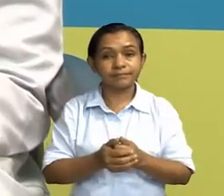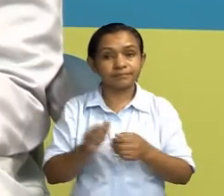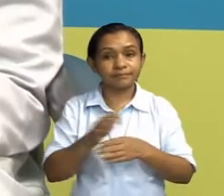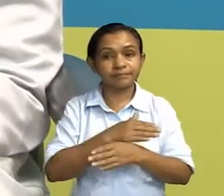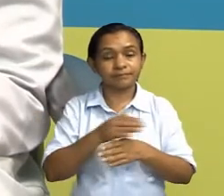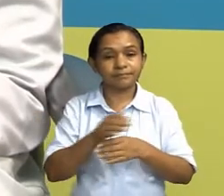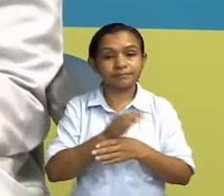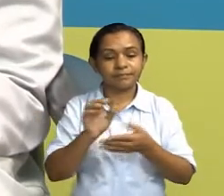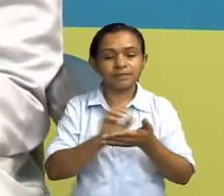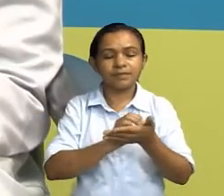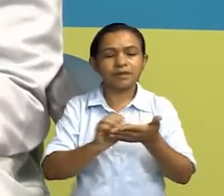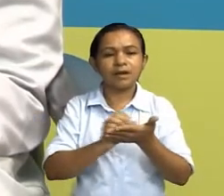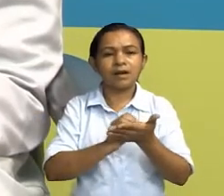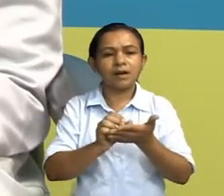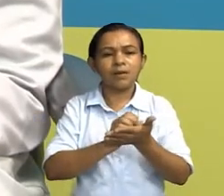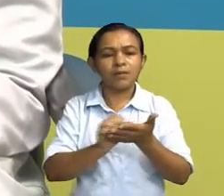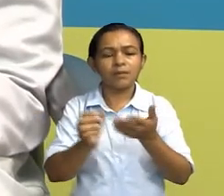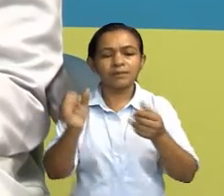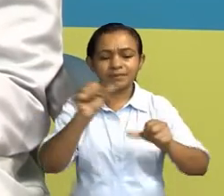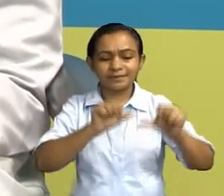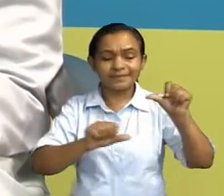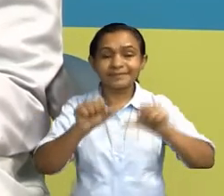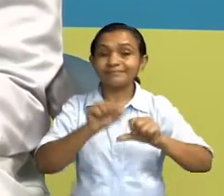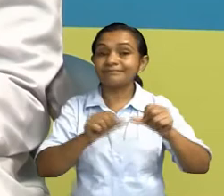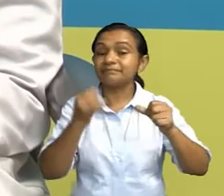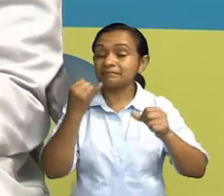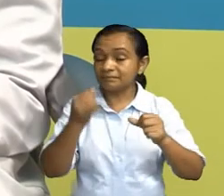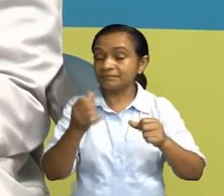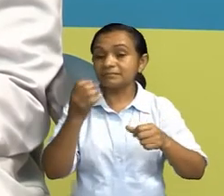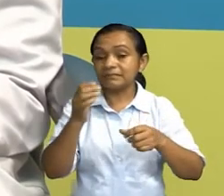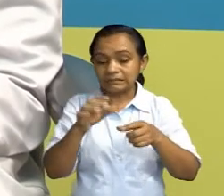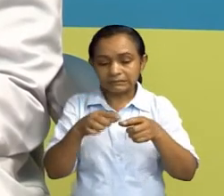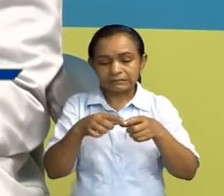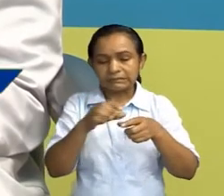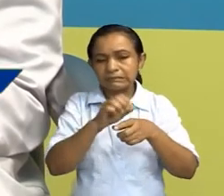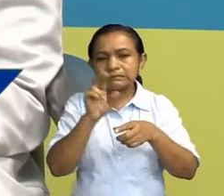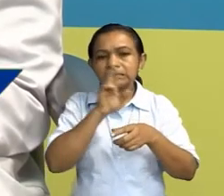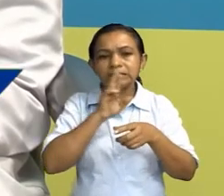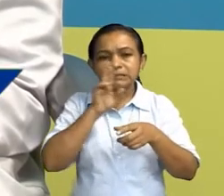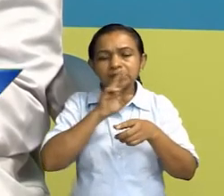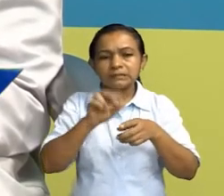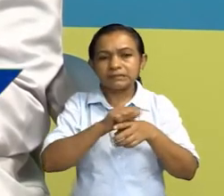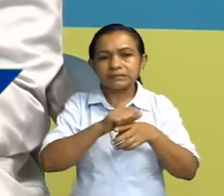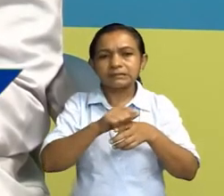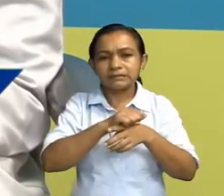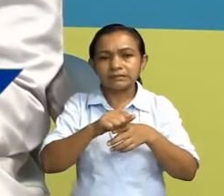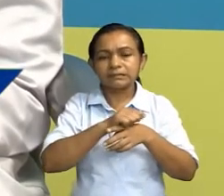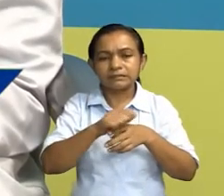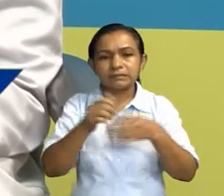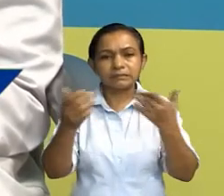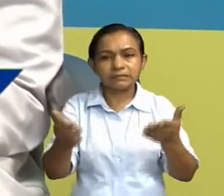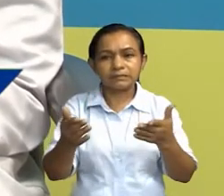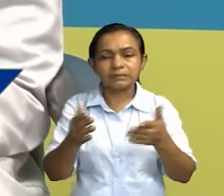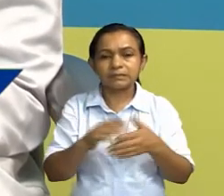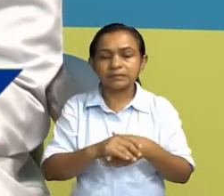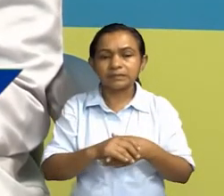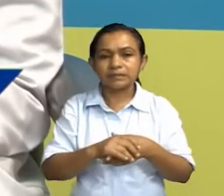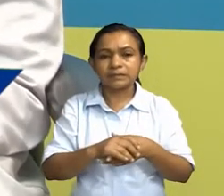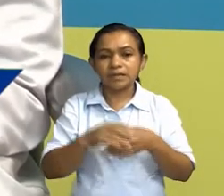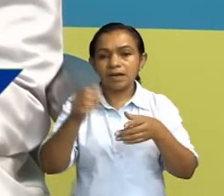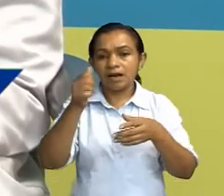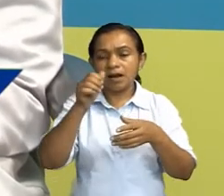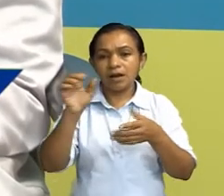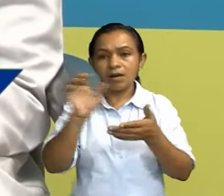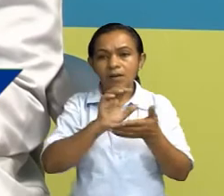diferentes jabones con muchos químicos y eso puede irritar al niño. Sí, si usted puede lo lava, más irritación. Correcto, lava al niño con ese